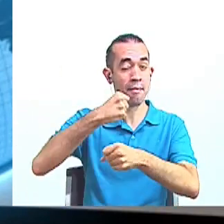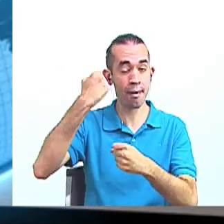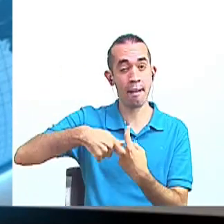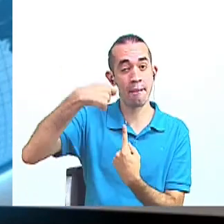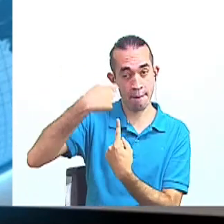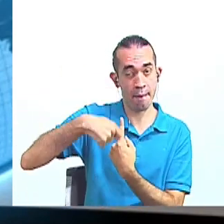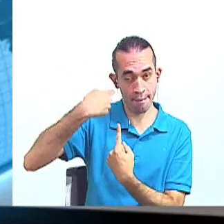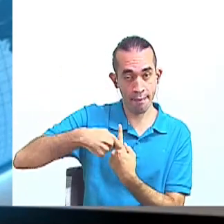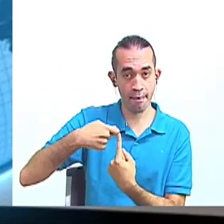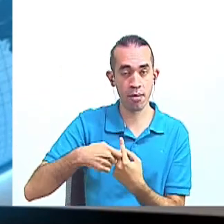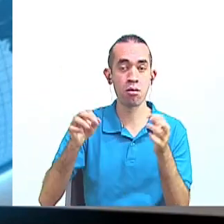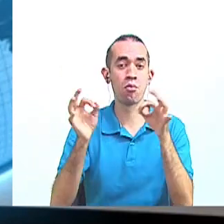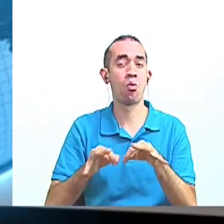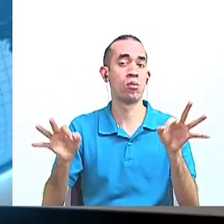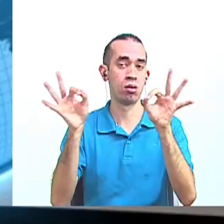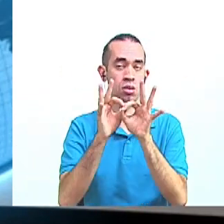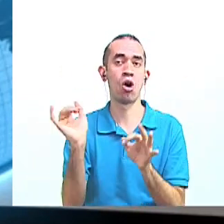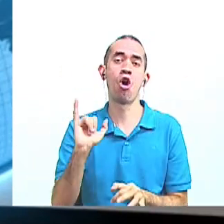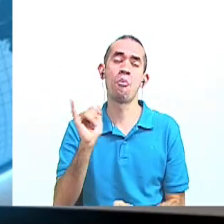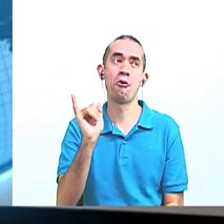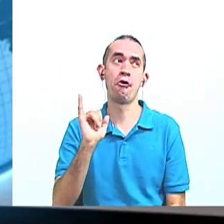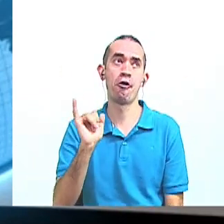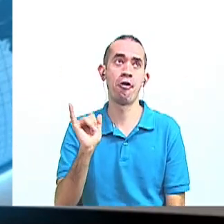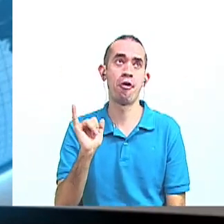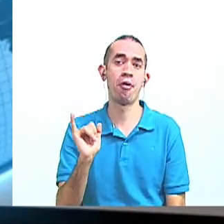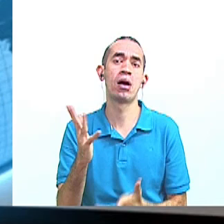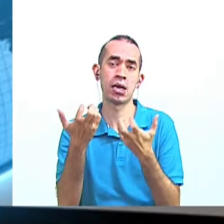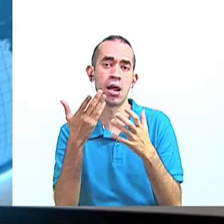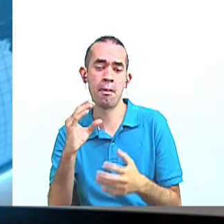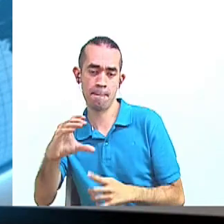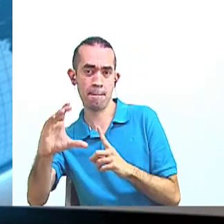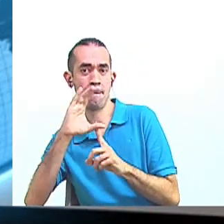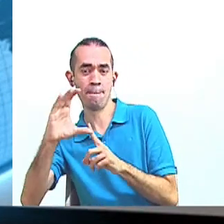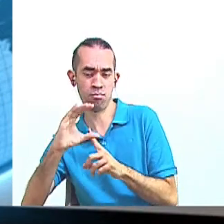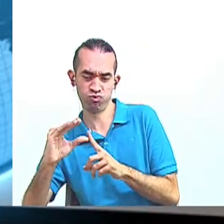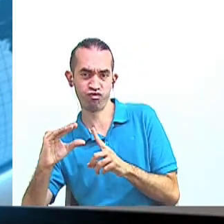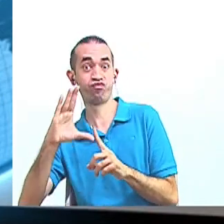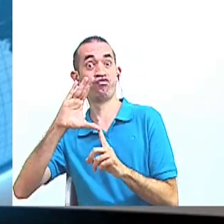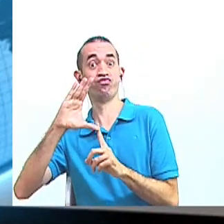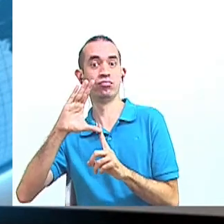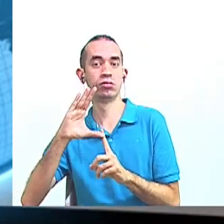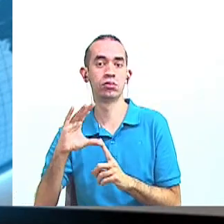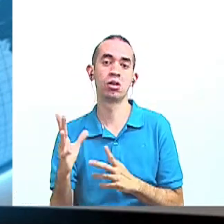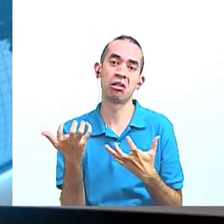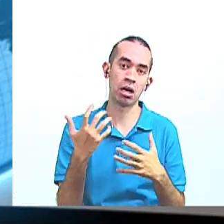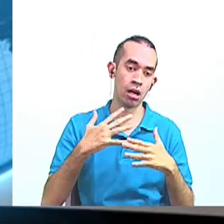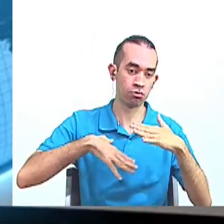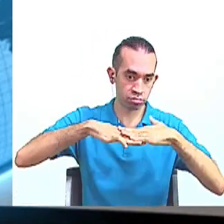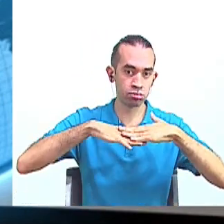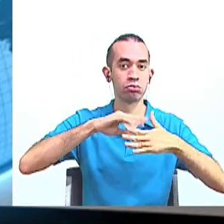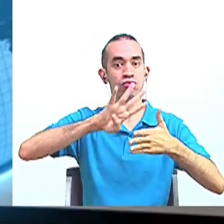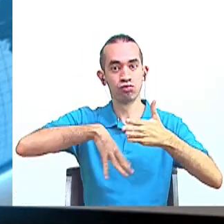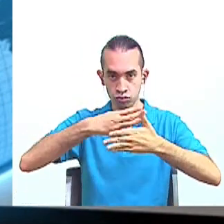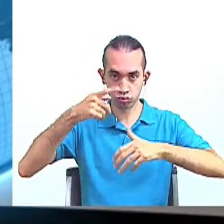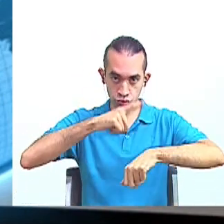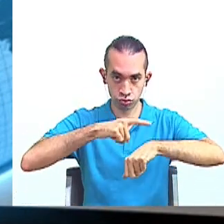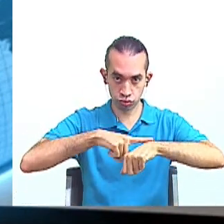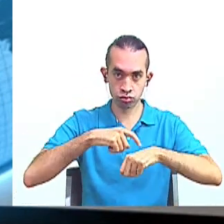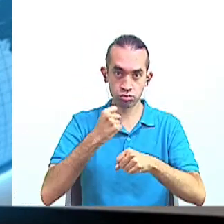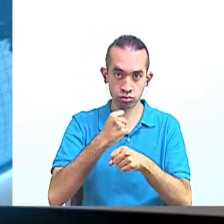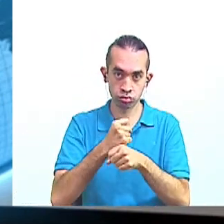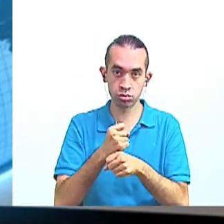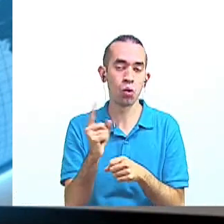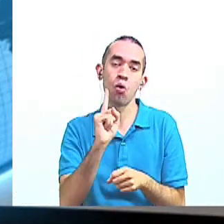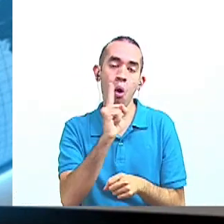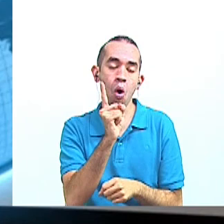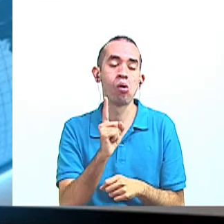importante, no era fundamentalmente por mejores salarios, ni tampoco por jornada laboral, sino que la huelga